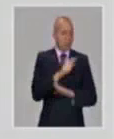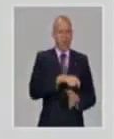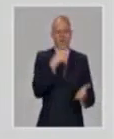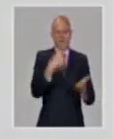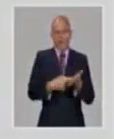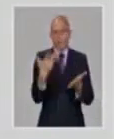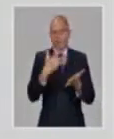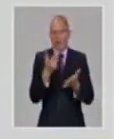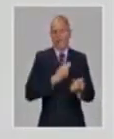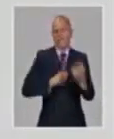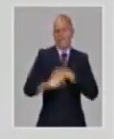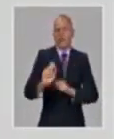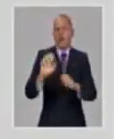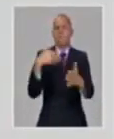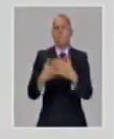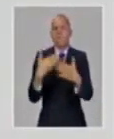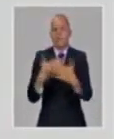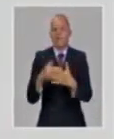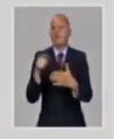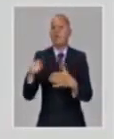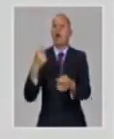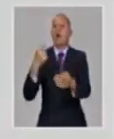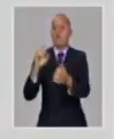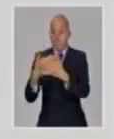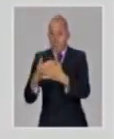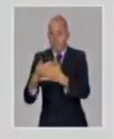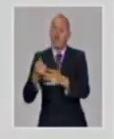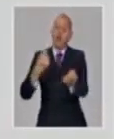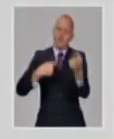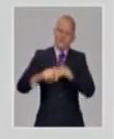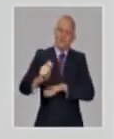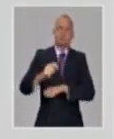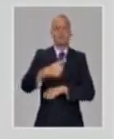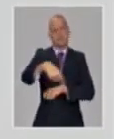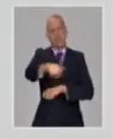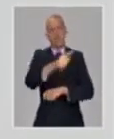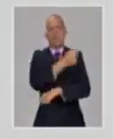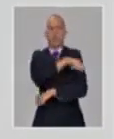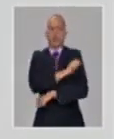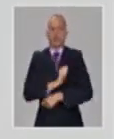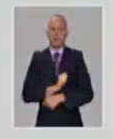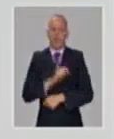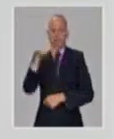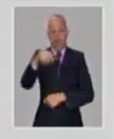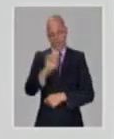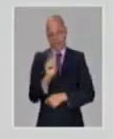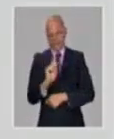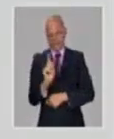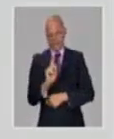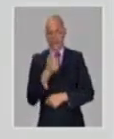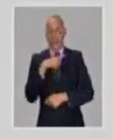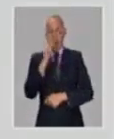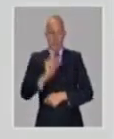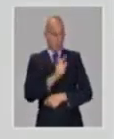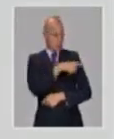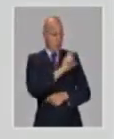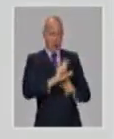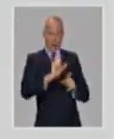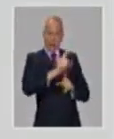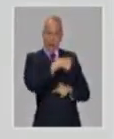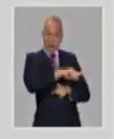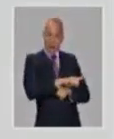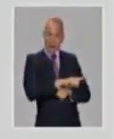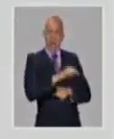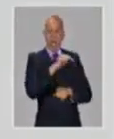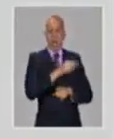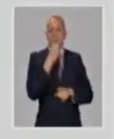que tiene que ser a mí. No, si usted es eficiente, si usted va a hacer bien las cosas, si usted hace un buen servicio, si usted al productor le paga rápido, si usted lo estimula,